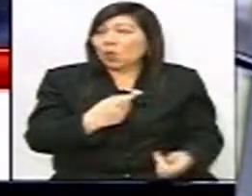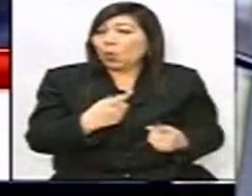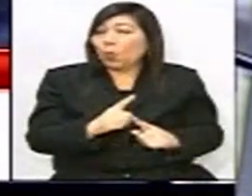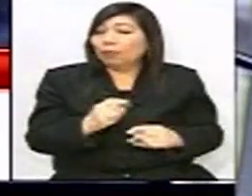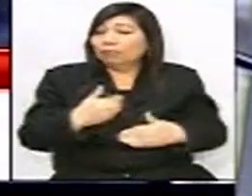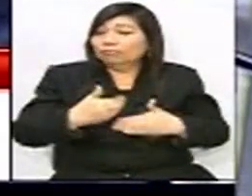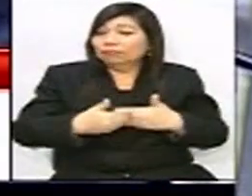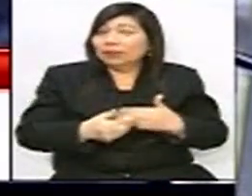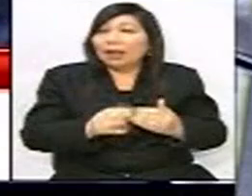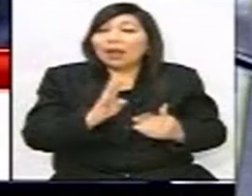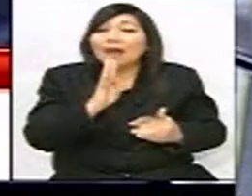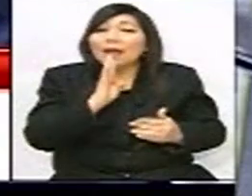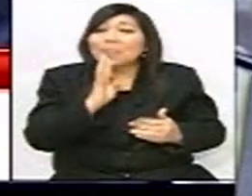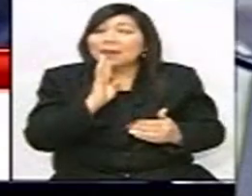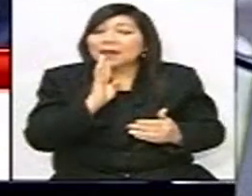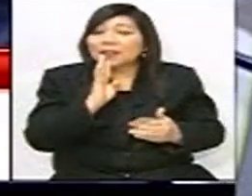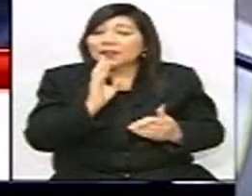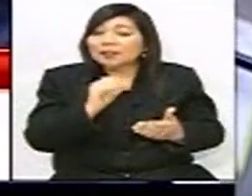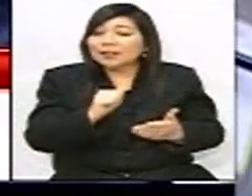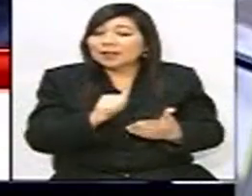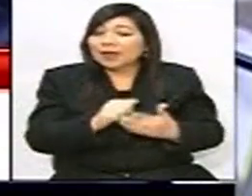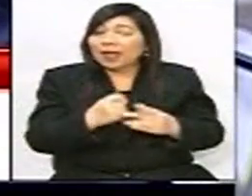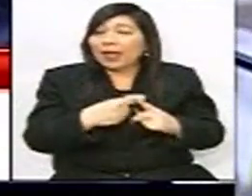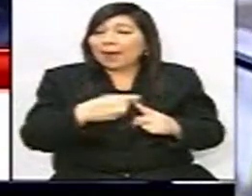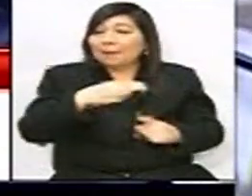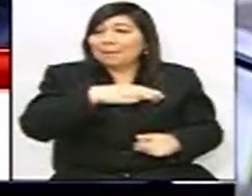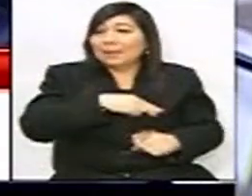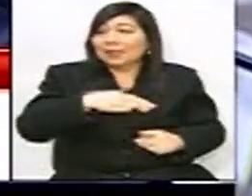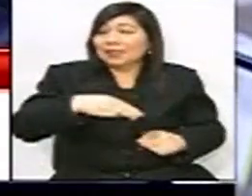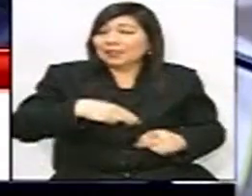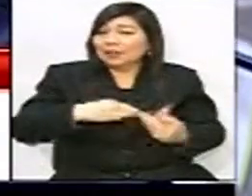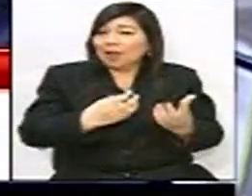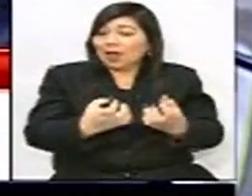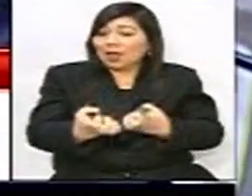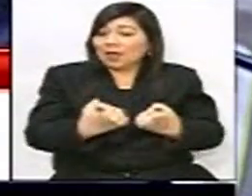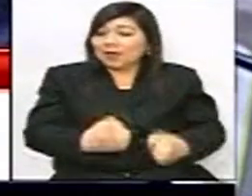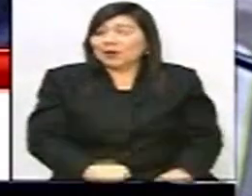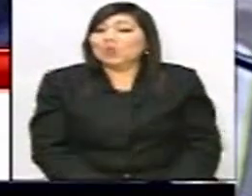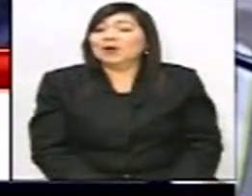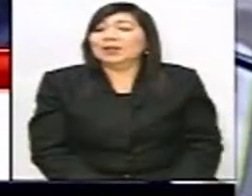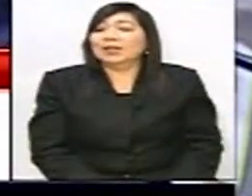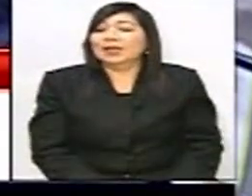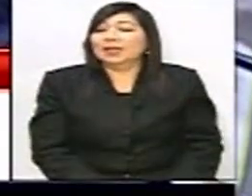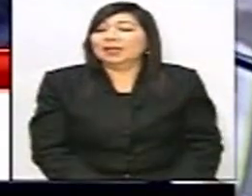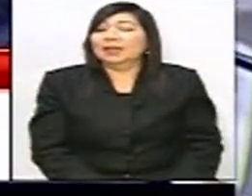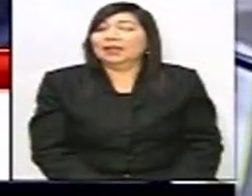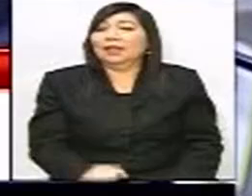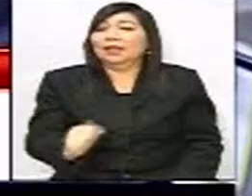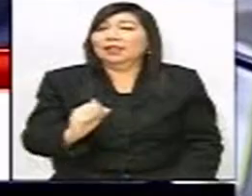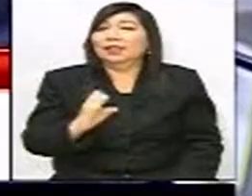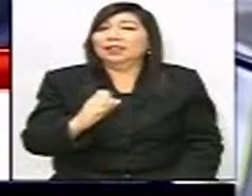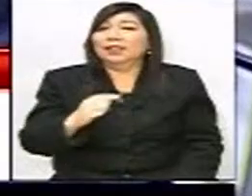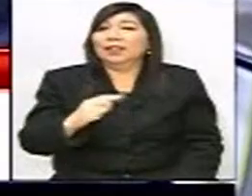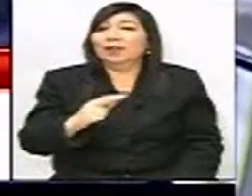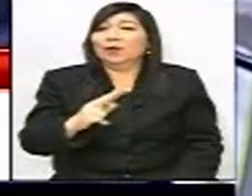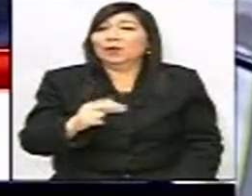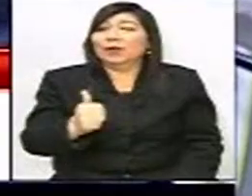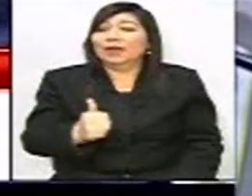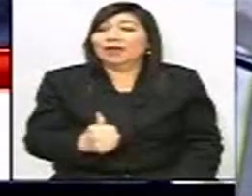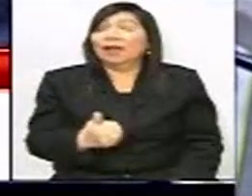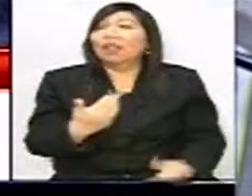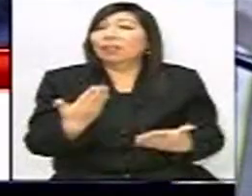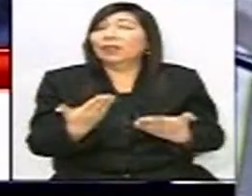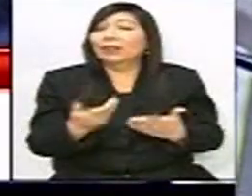se produjo el diálogo con el exministro de Economía, el señor Segura, donde